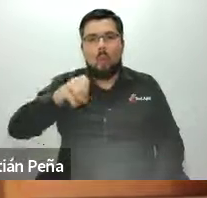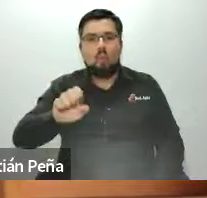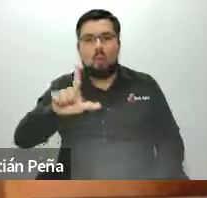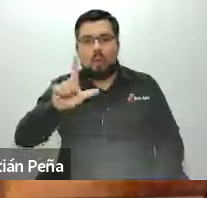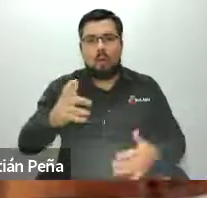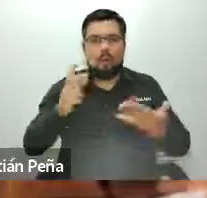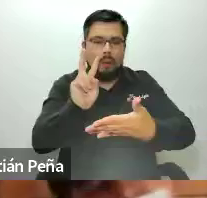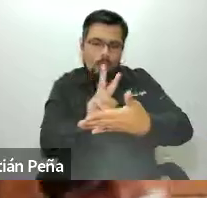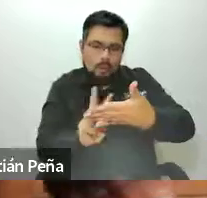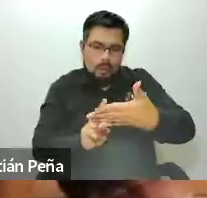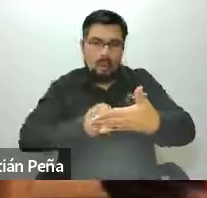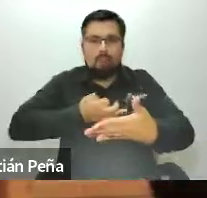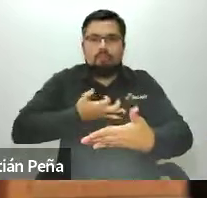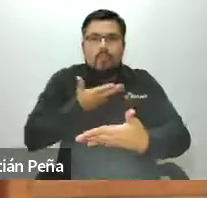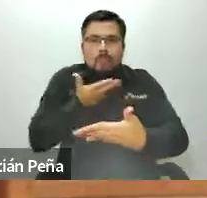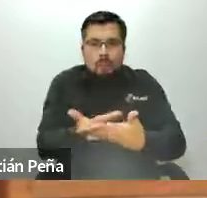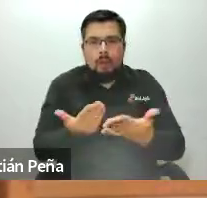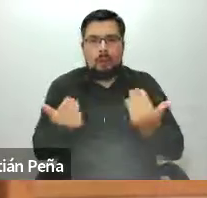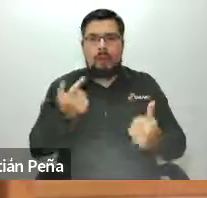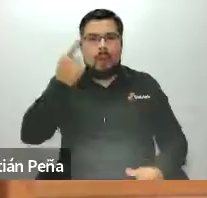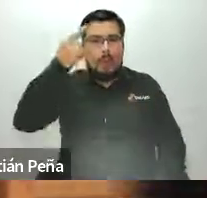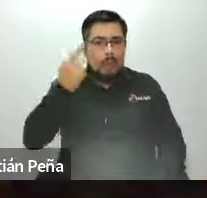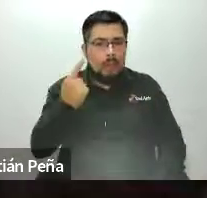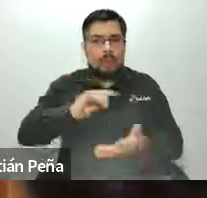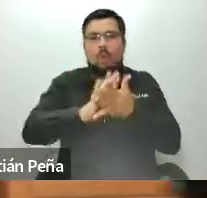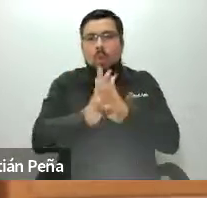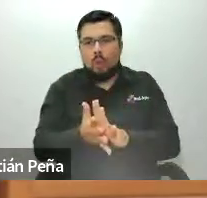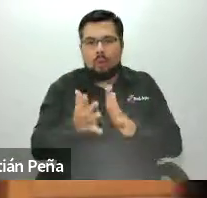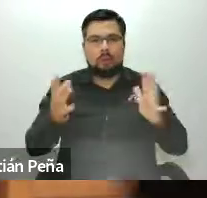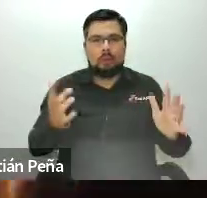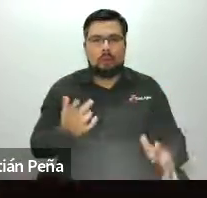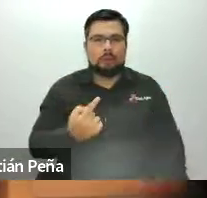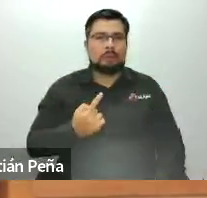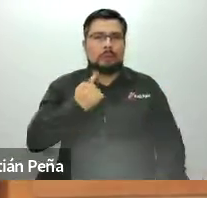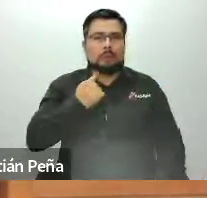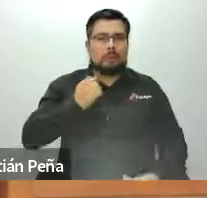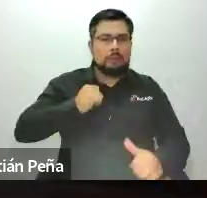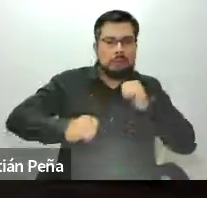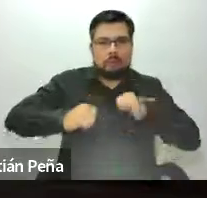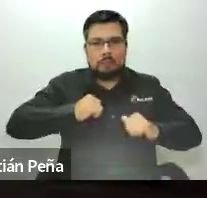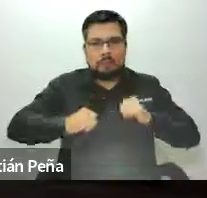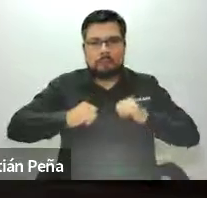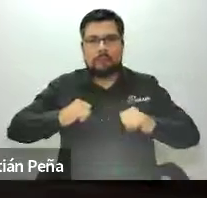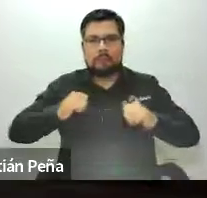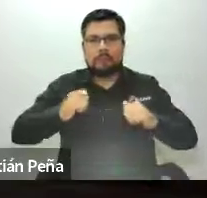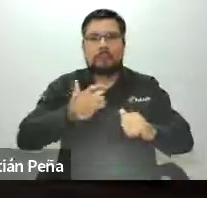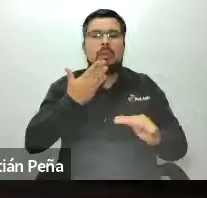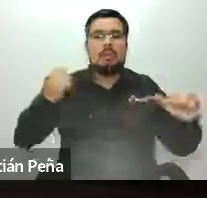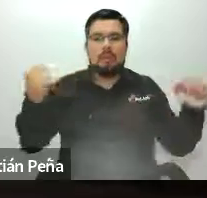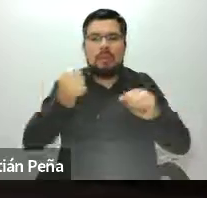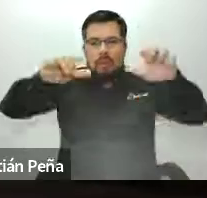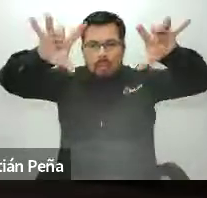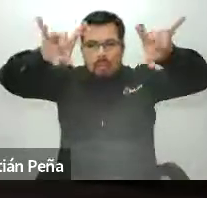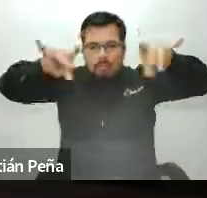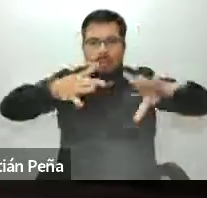mío. Piececitos heridos por los guijarros todos, ultrajados de nieves y lodos. El hombre ciego ignora que por